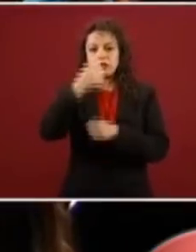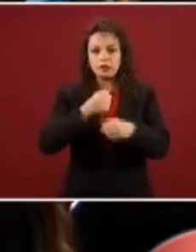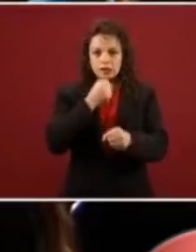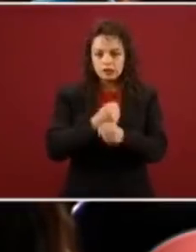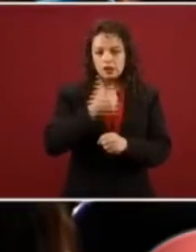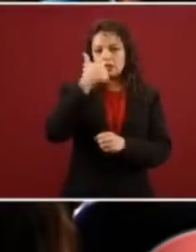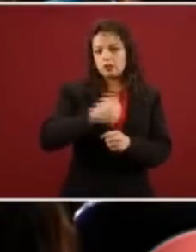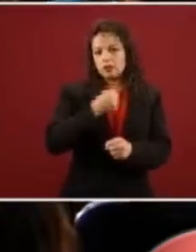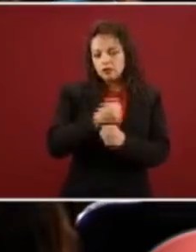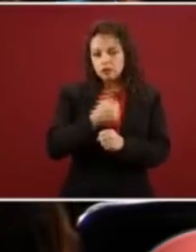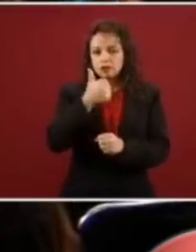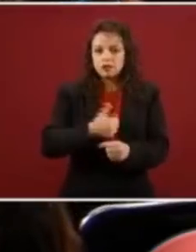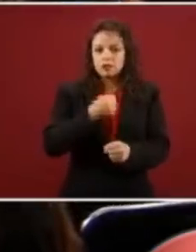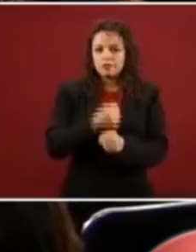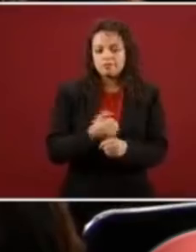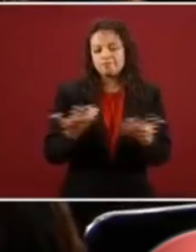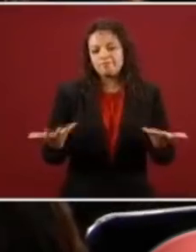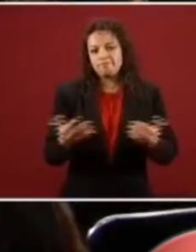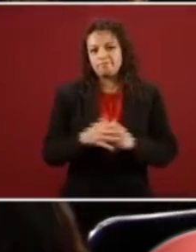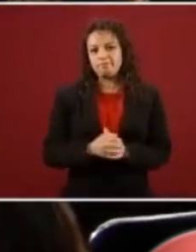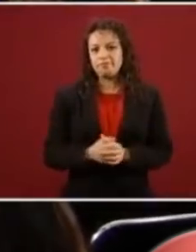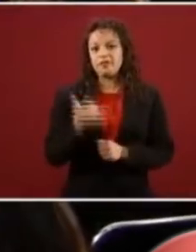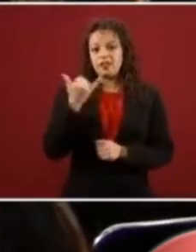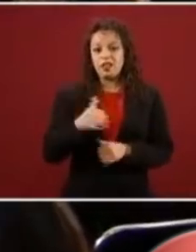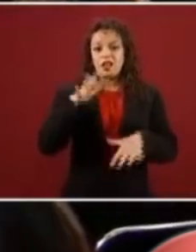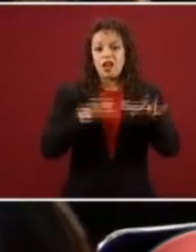hasta se intensificaba el fraude.